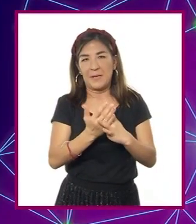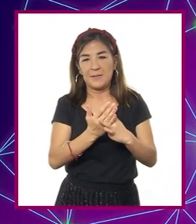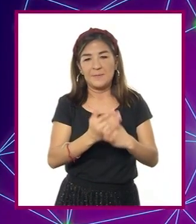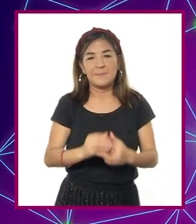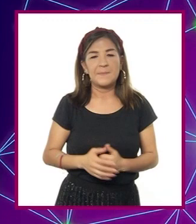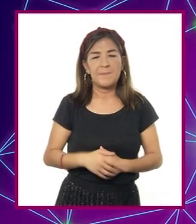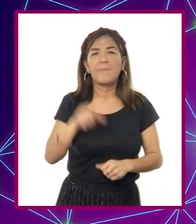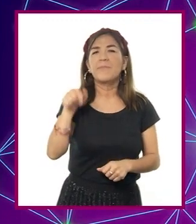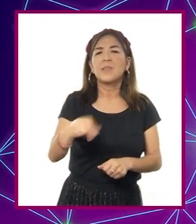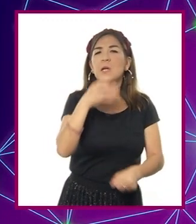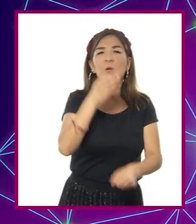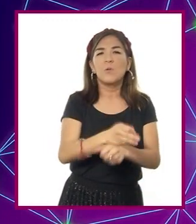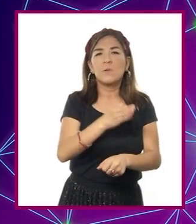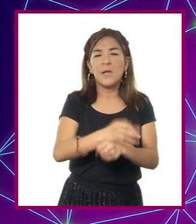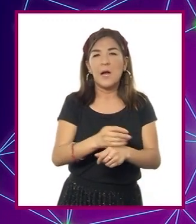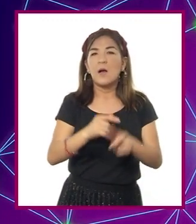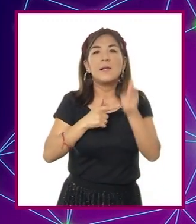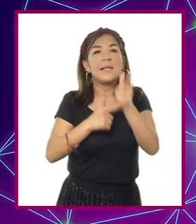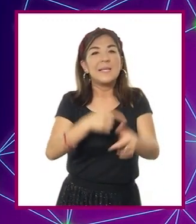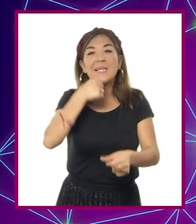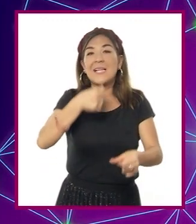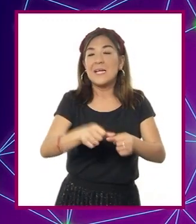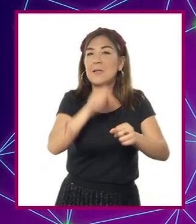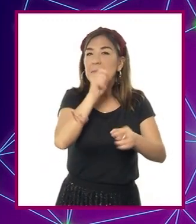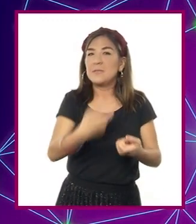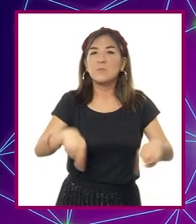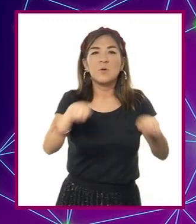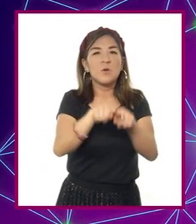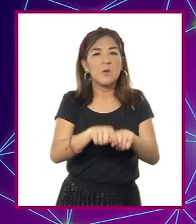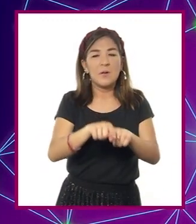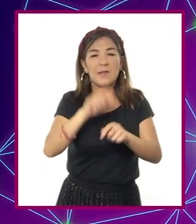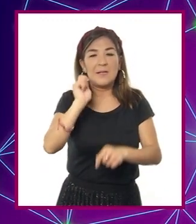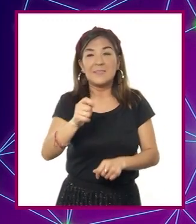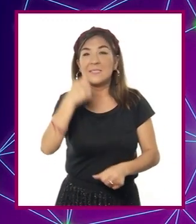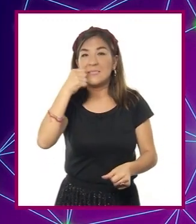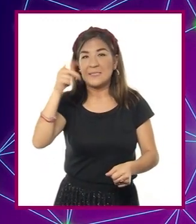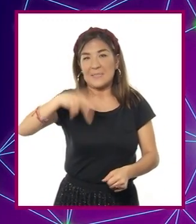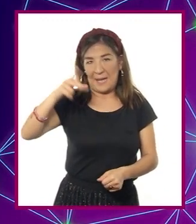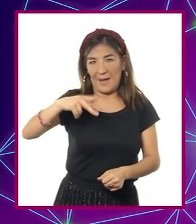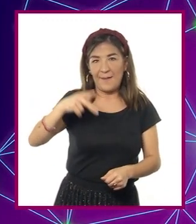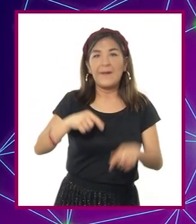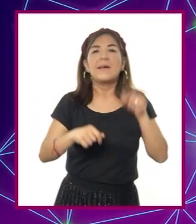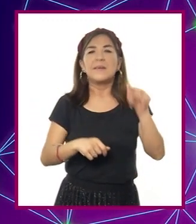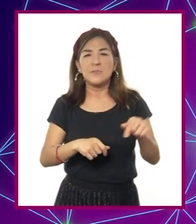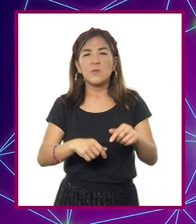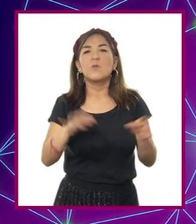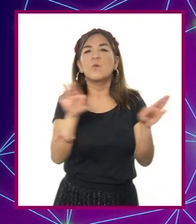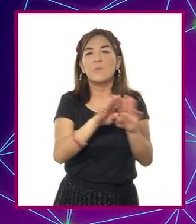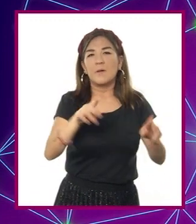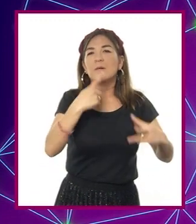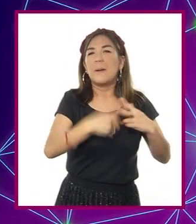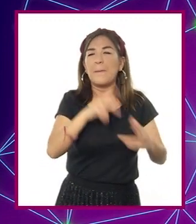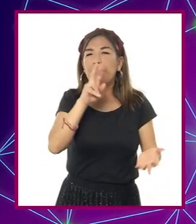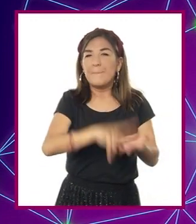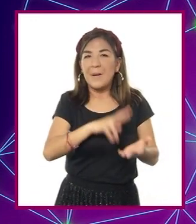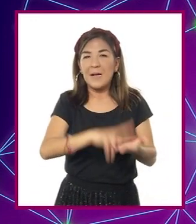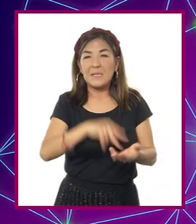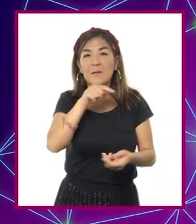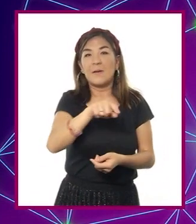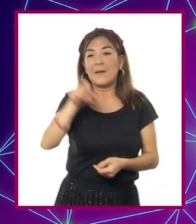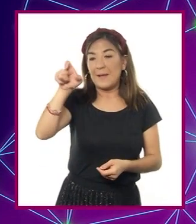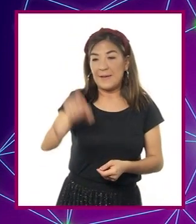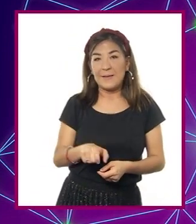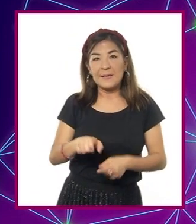En estos casos, la constante de proporcionalidad inversa, K, se obtiene calculando el producto del valor de